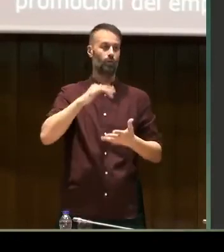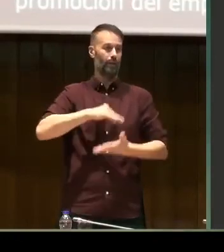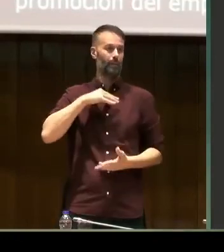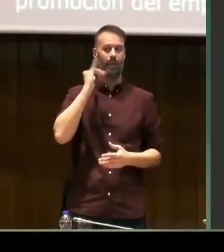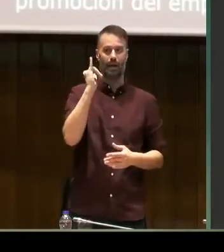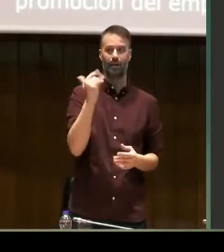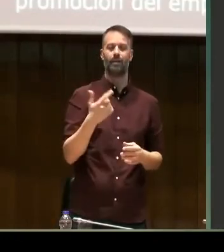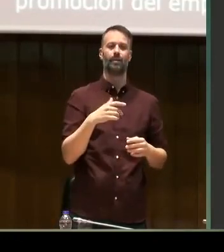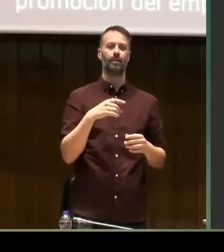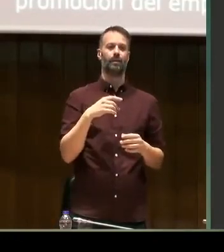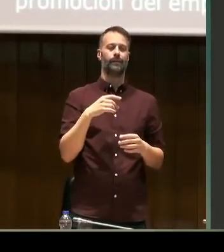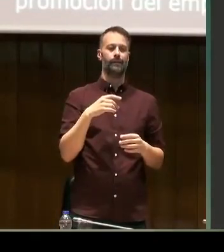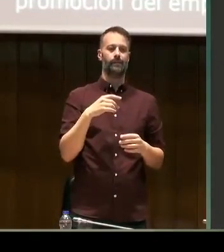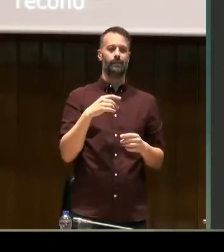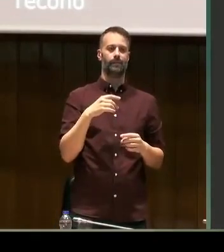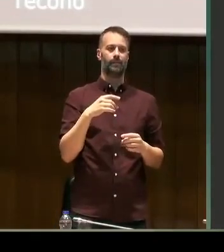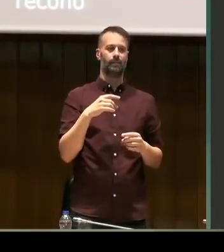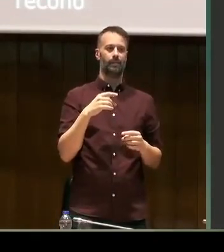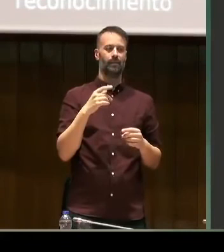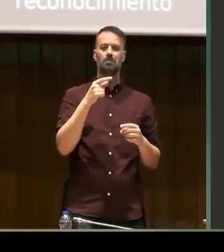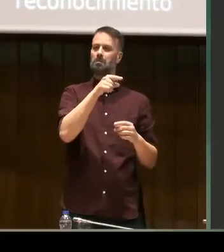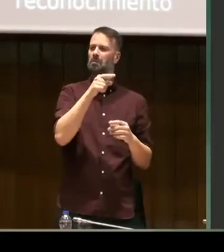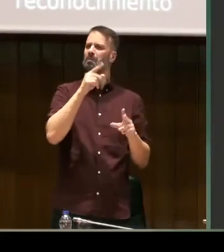sean emprendedoras, porque tienen capacidad.